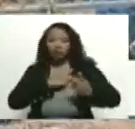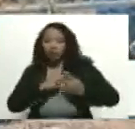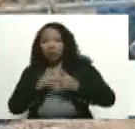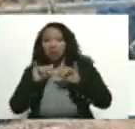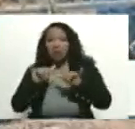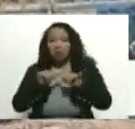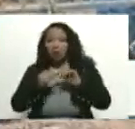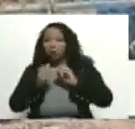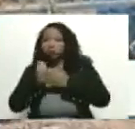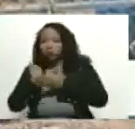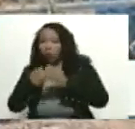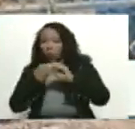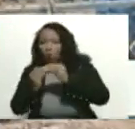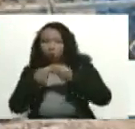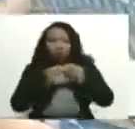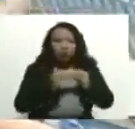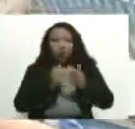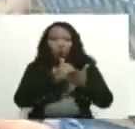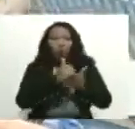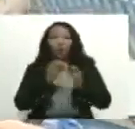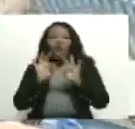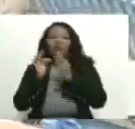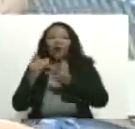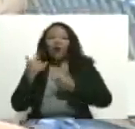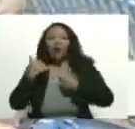a ayudar a las familias perjudicadas